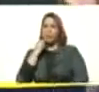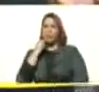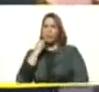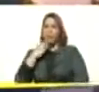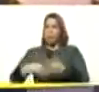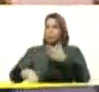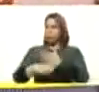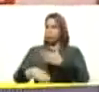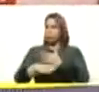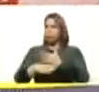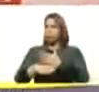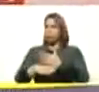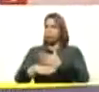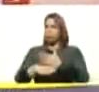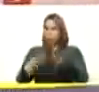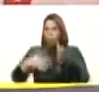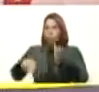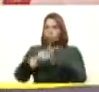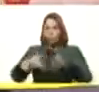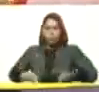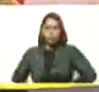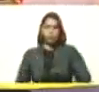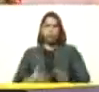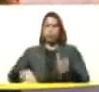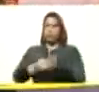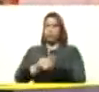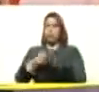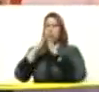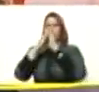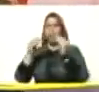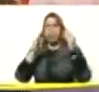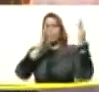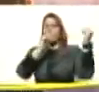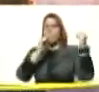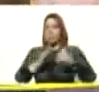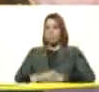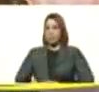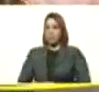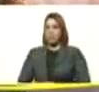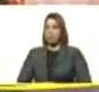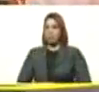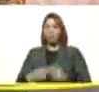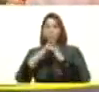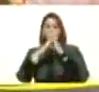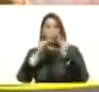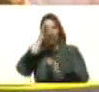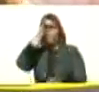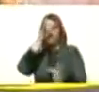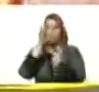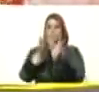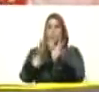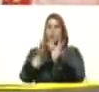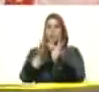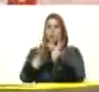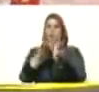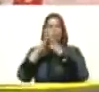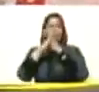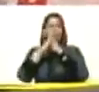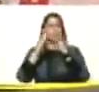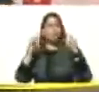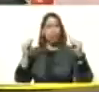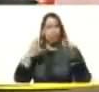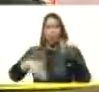vamos a ese renacimiento con toda la esperanza, con toda la fe, con toda